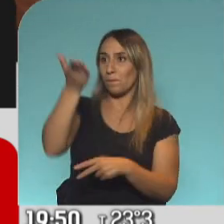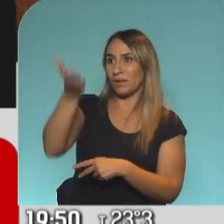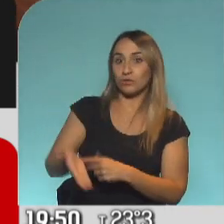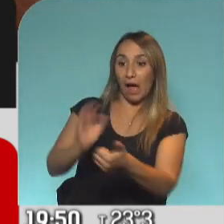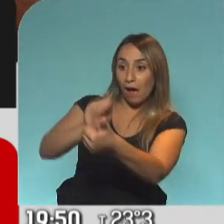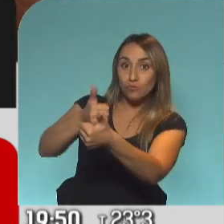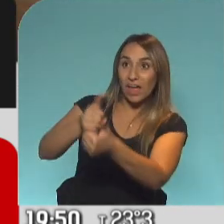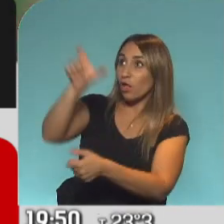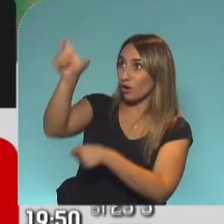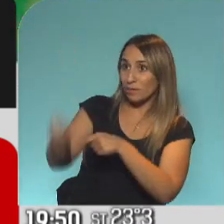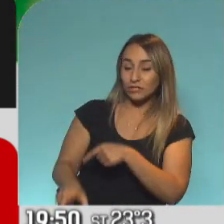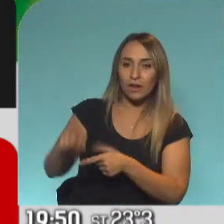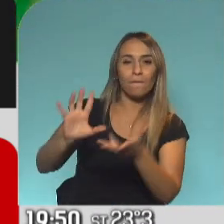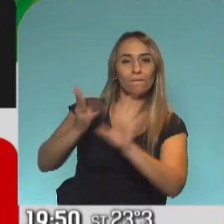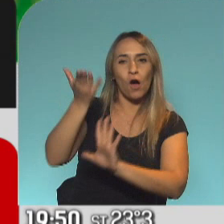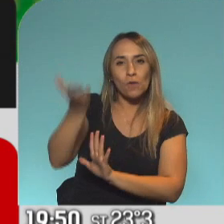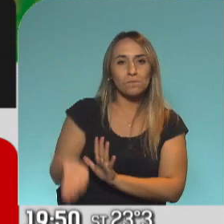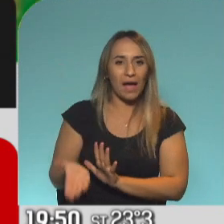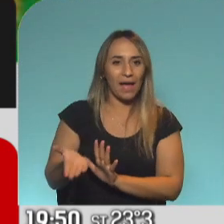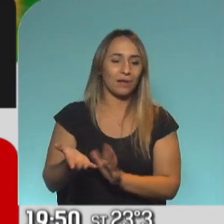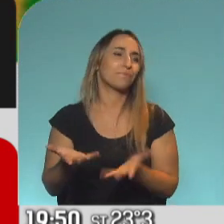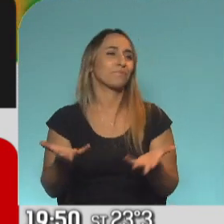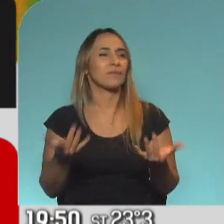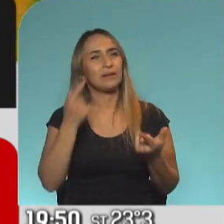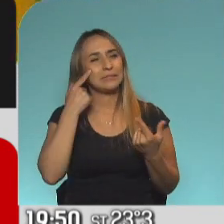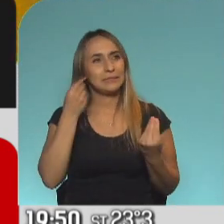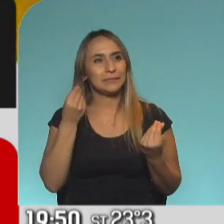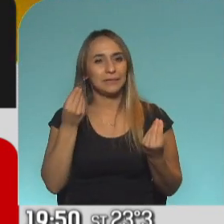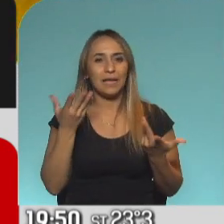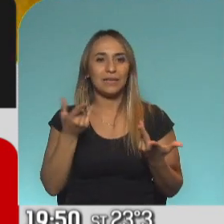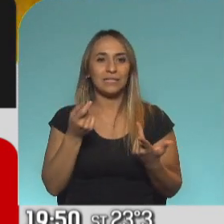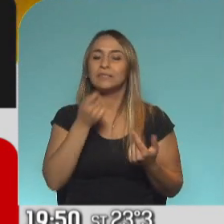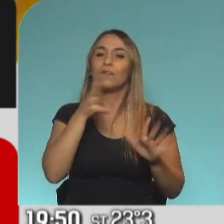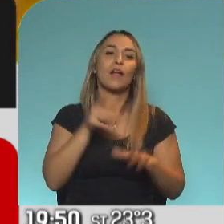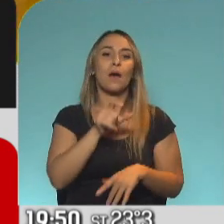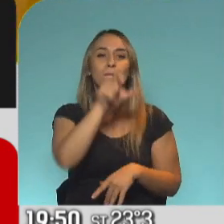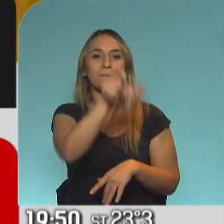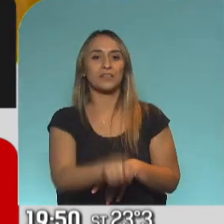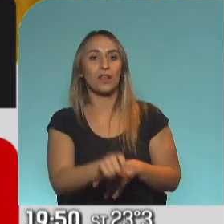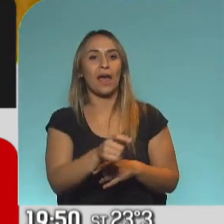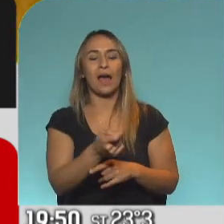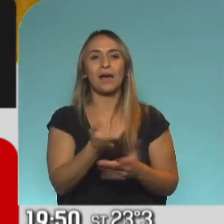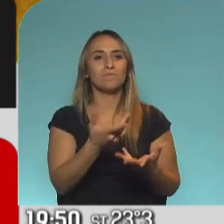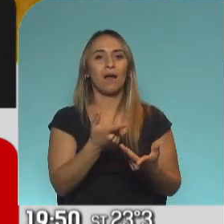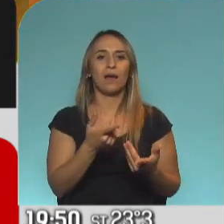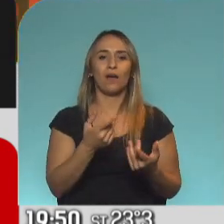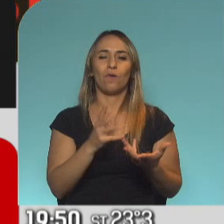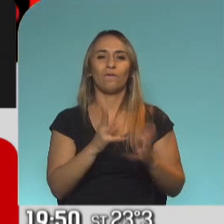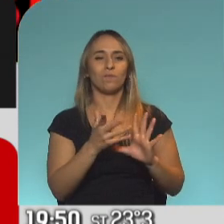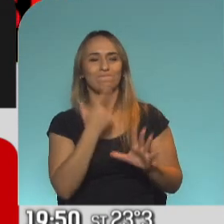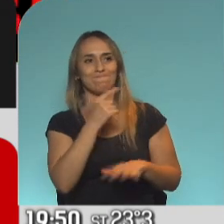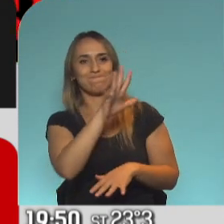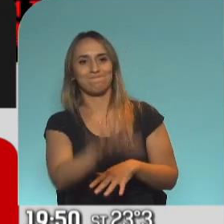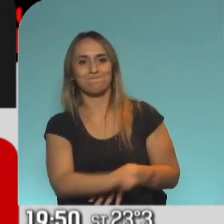no es... sería más fácil si podríamos, ¿no?, identificar un pedófilo o un abusador. Por lo general siempre